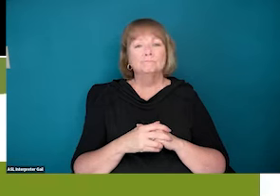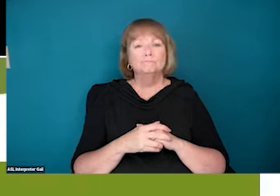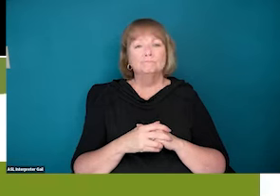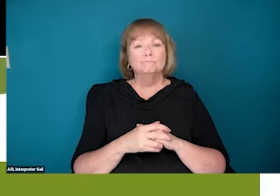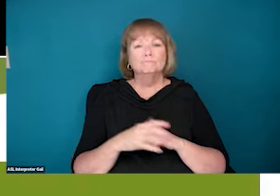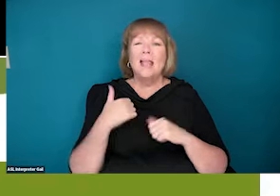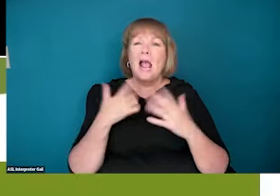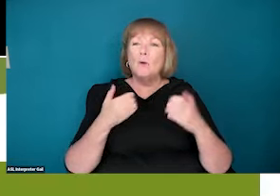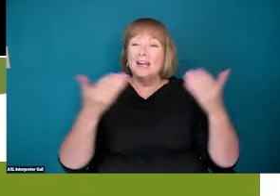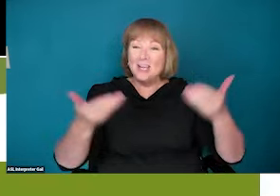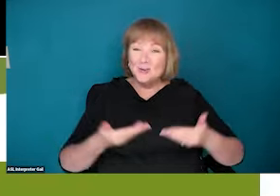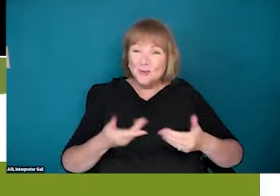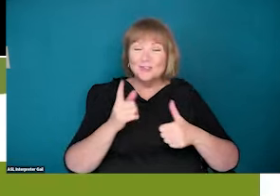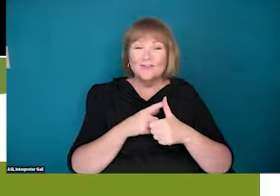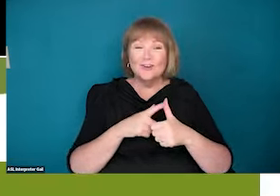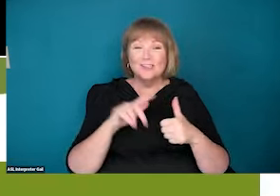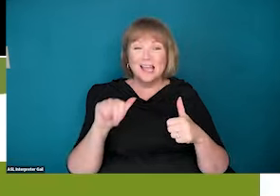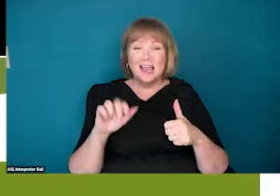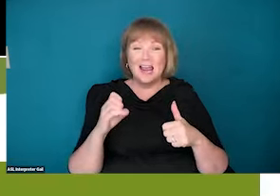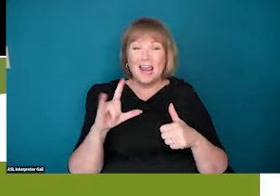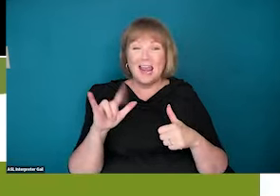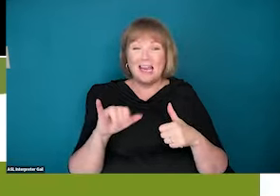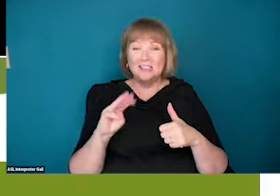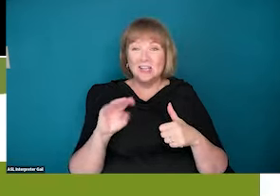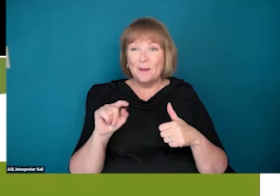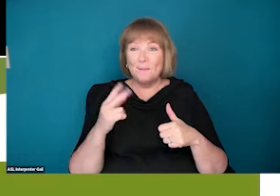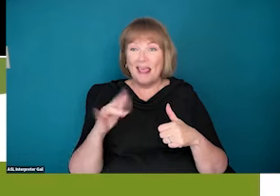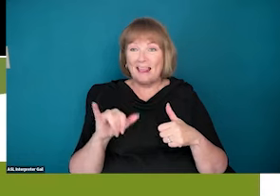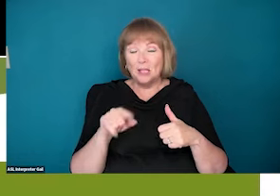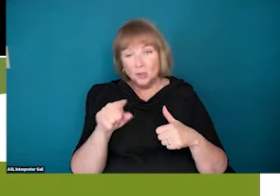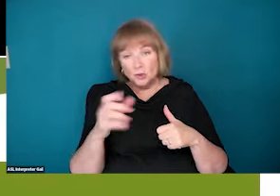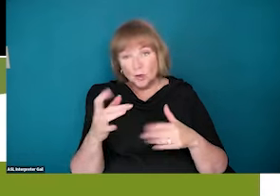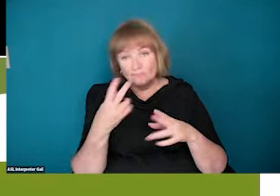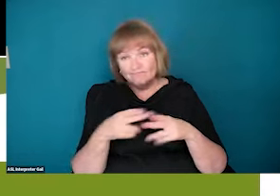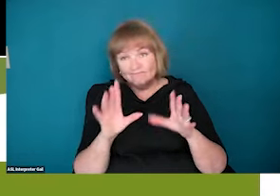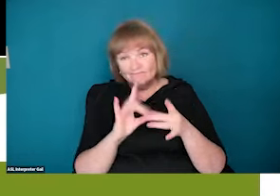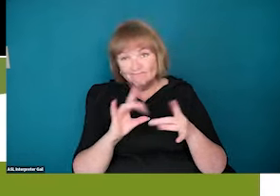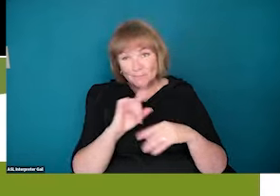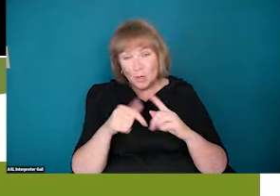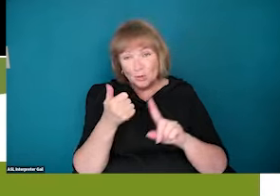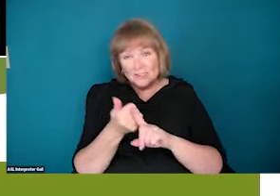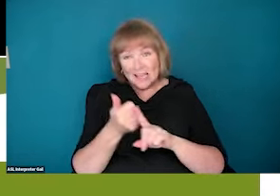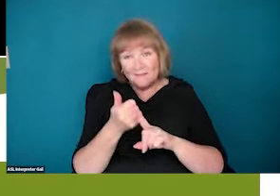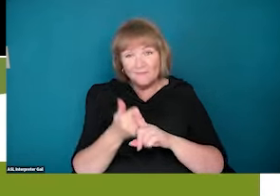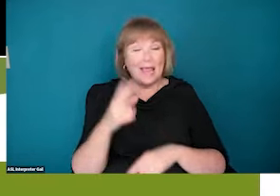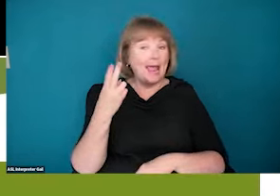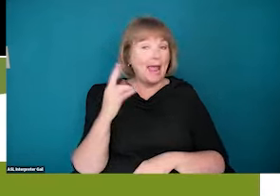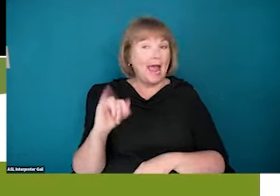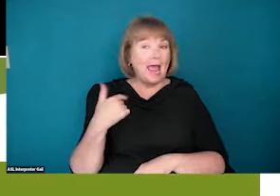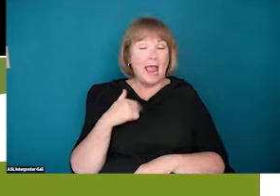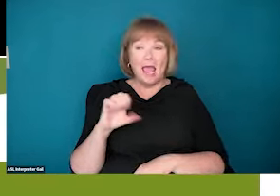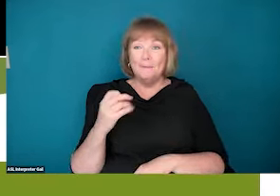a la custodia. Quiero presentarles a mis panelistas. Ashley, ¿nos puedes decir, por